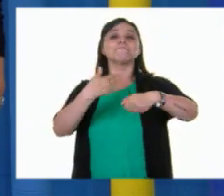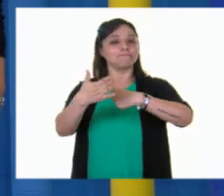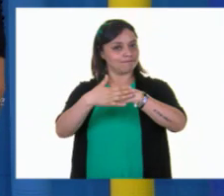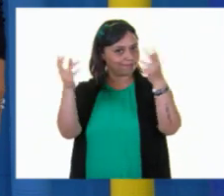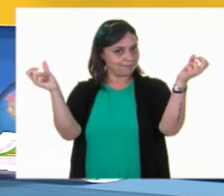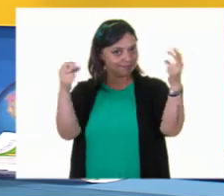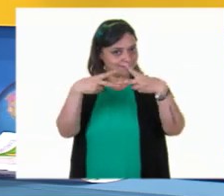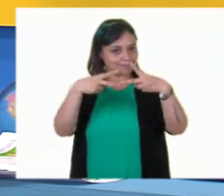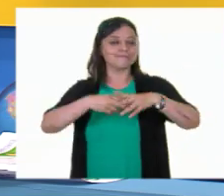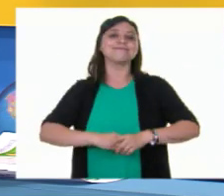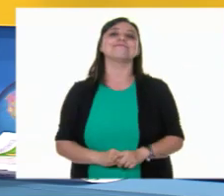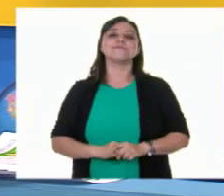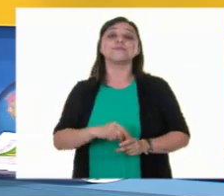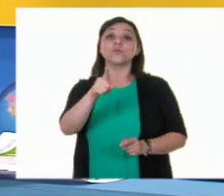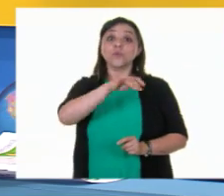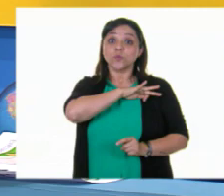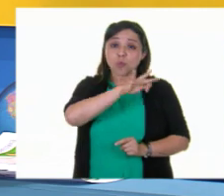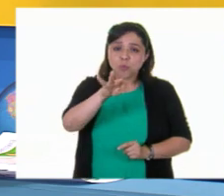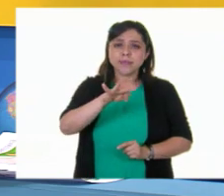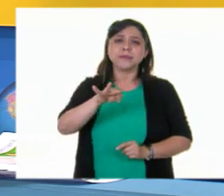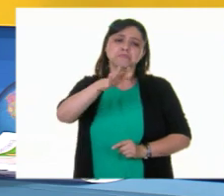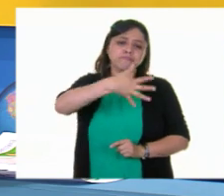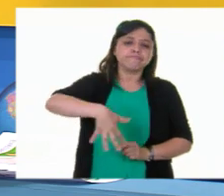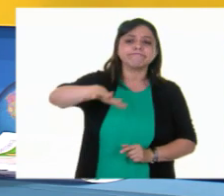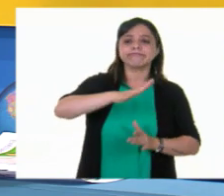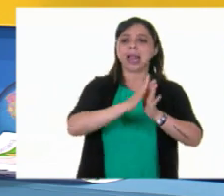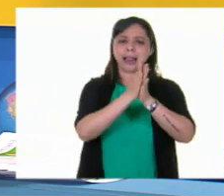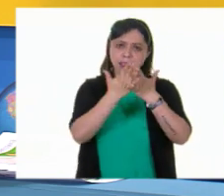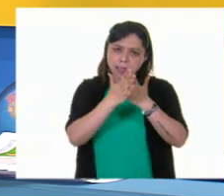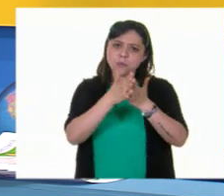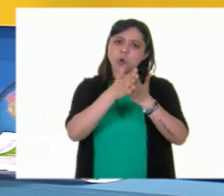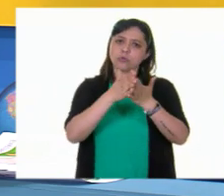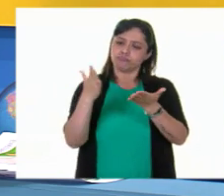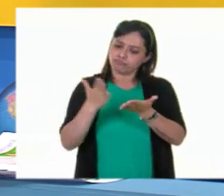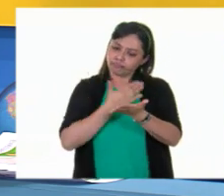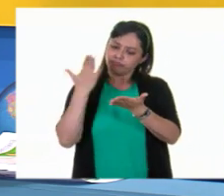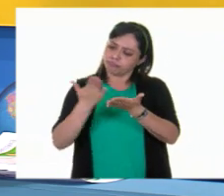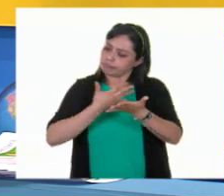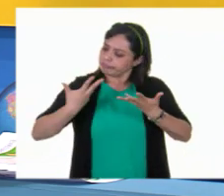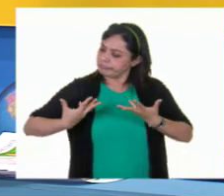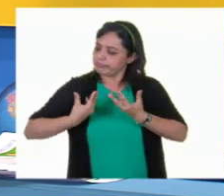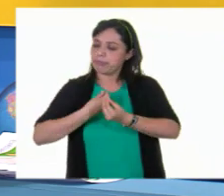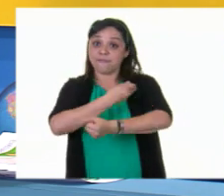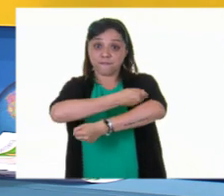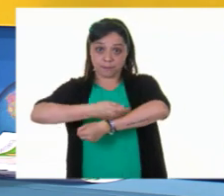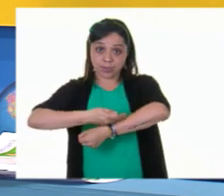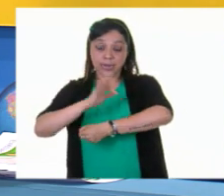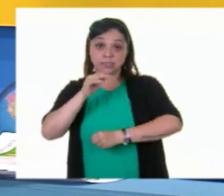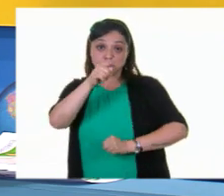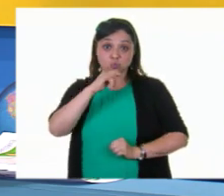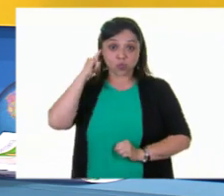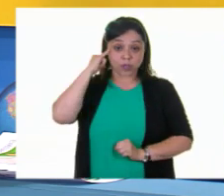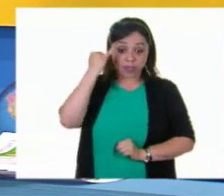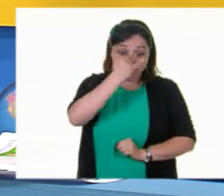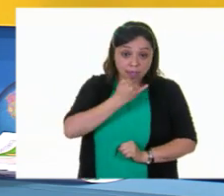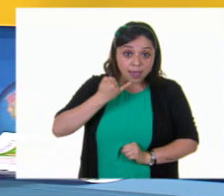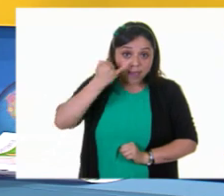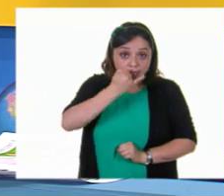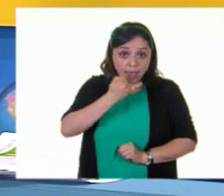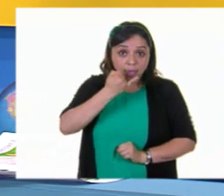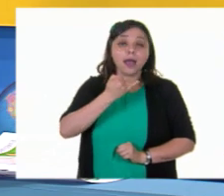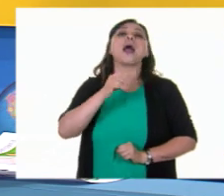próxima clase. Si te es posible, consulta otros libros y comenta el tema de hoy con tu familia. Si tienes la fortuna de hablar una lengua